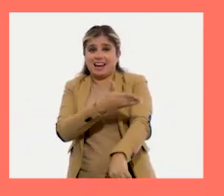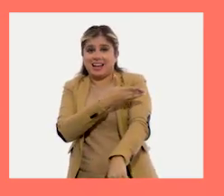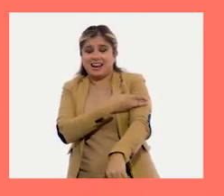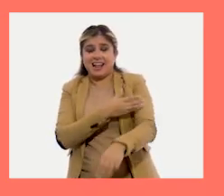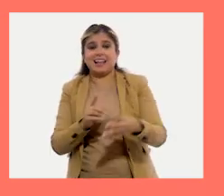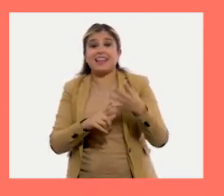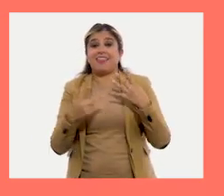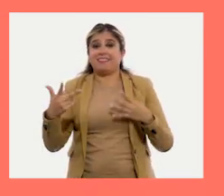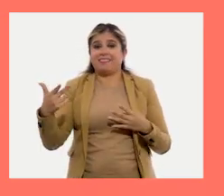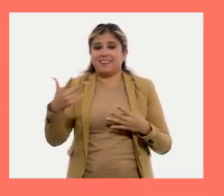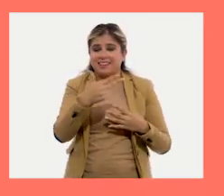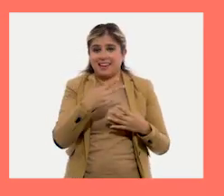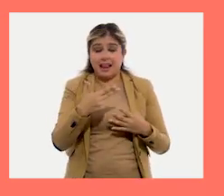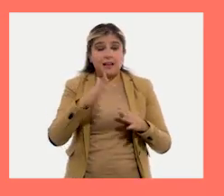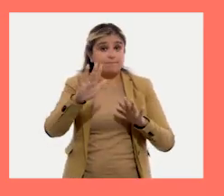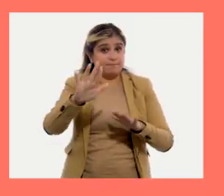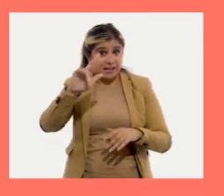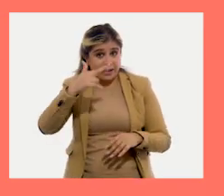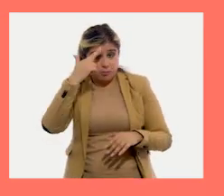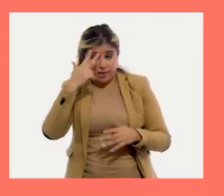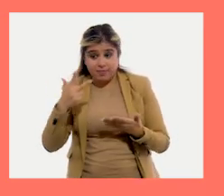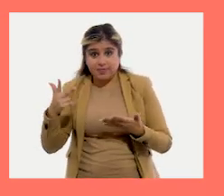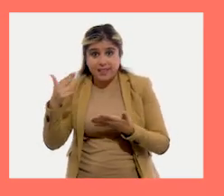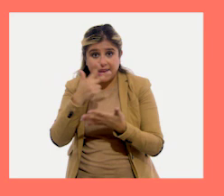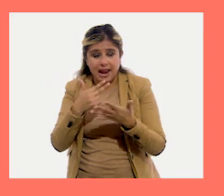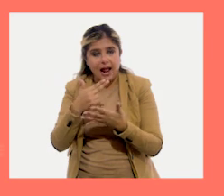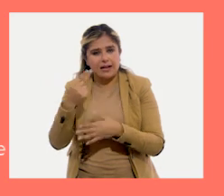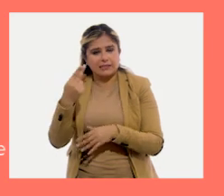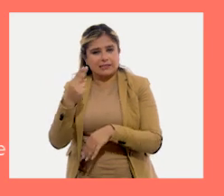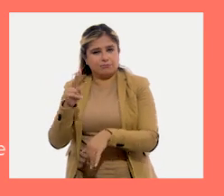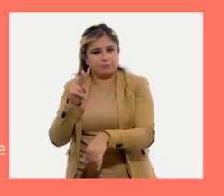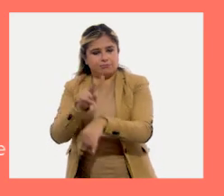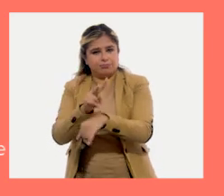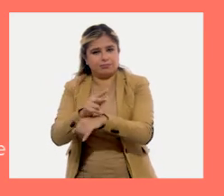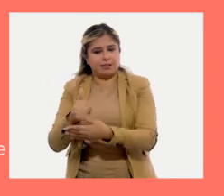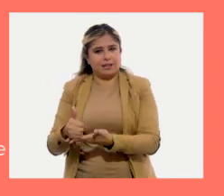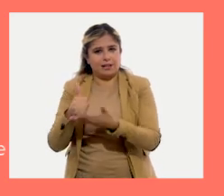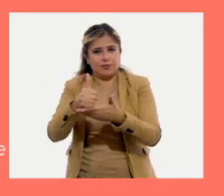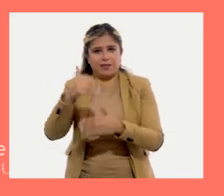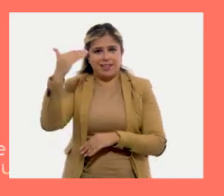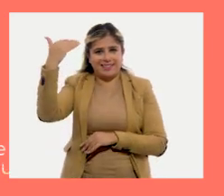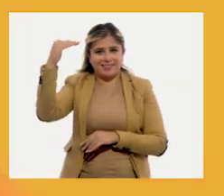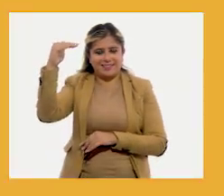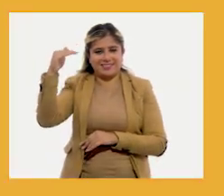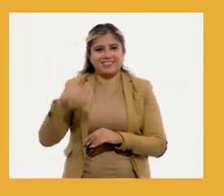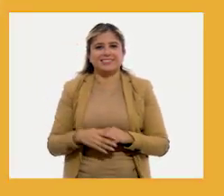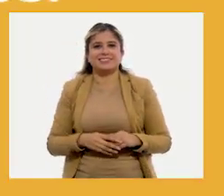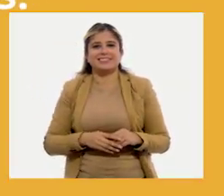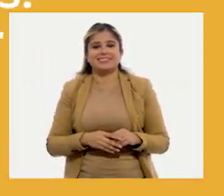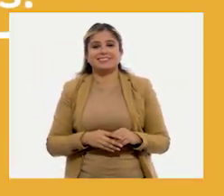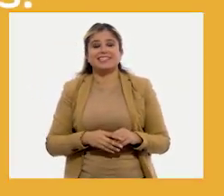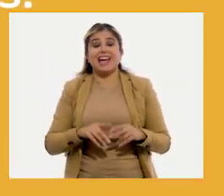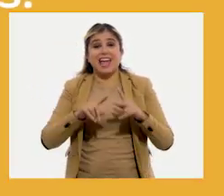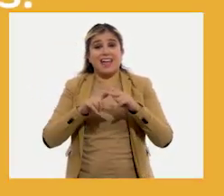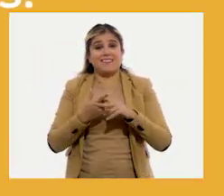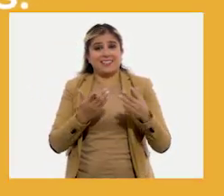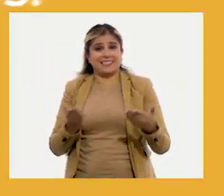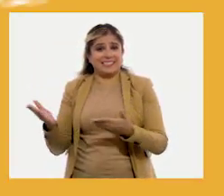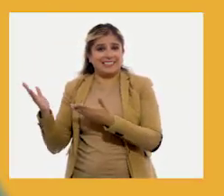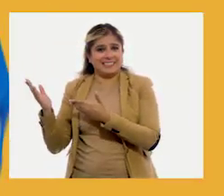y tijeras. Recuerda que la manipulación de estas debe estar supervisada por un adulto.